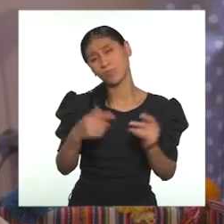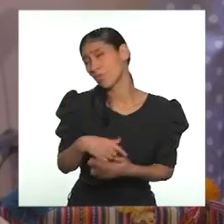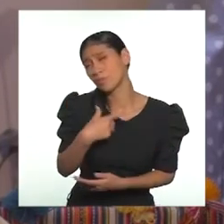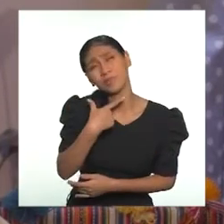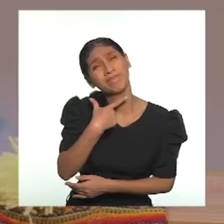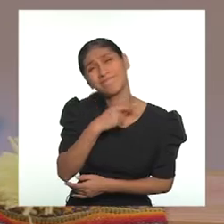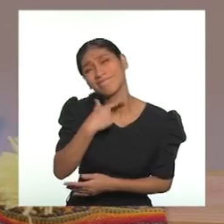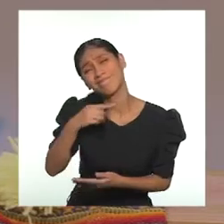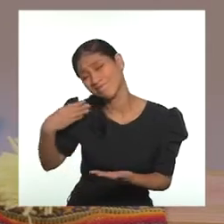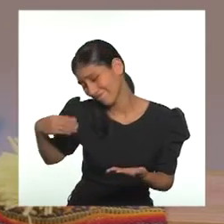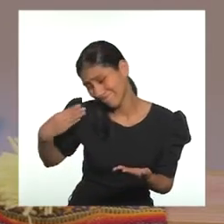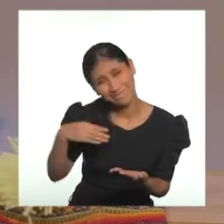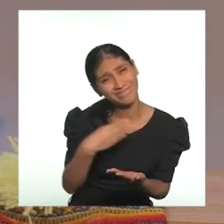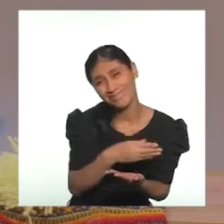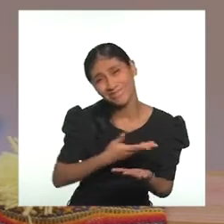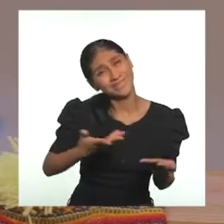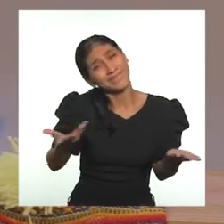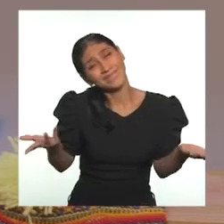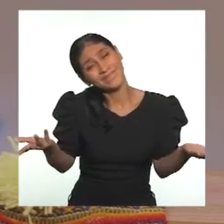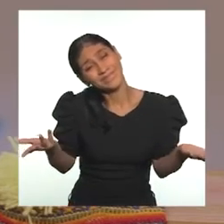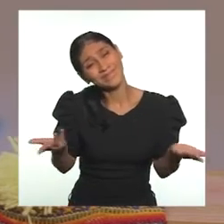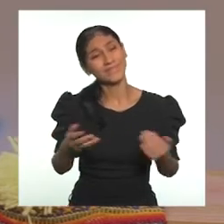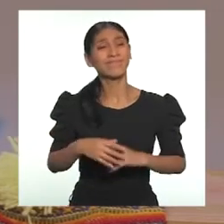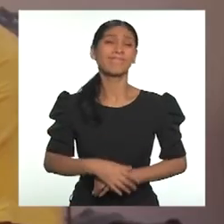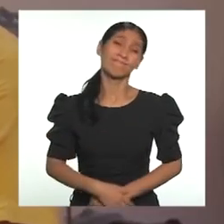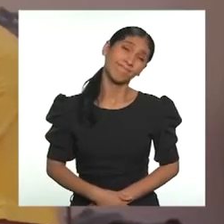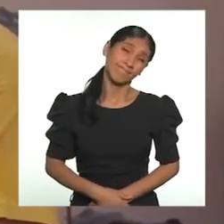Y con lo que me encanta el pescado.